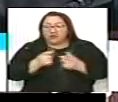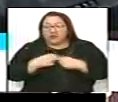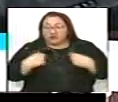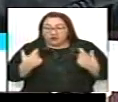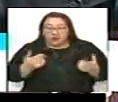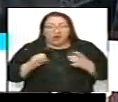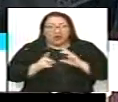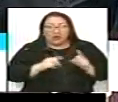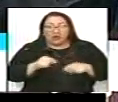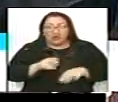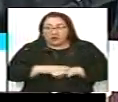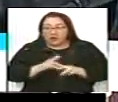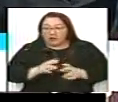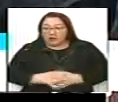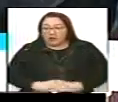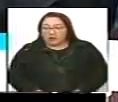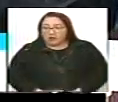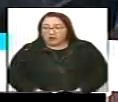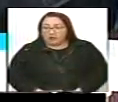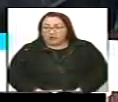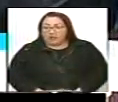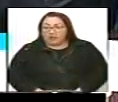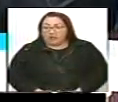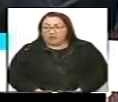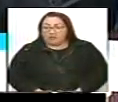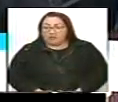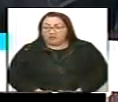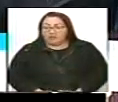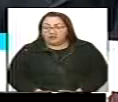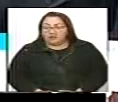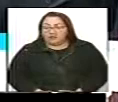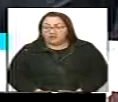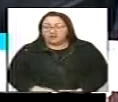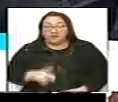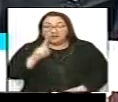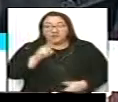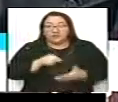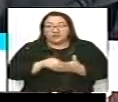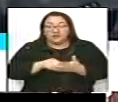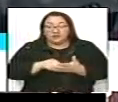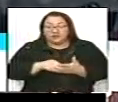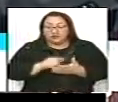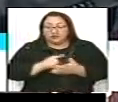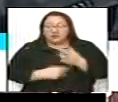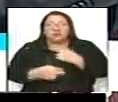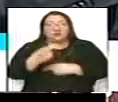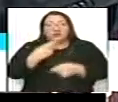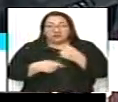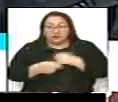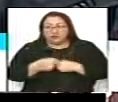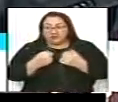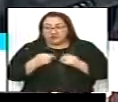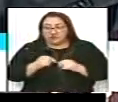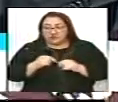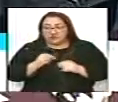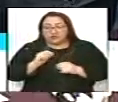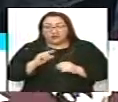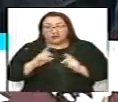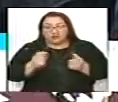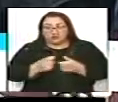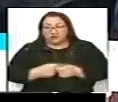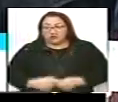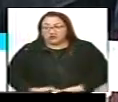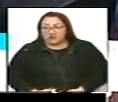congresistas están debatiendo sobre la cuestión previa en sí. Una es para que regrese el informe a la